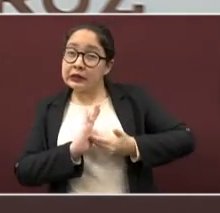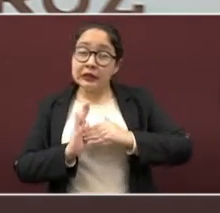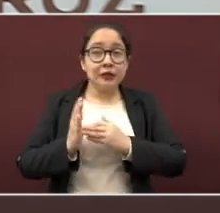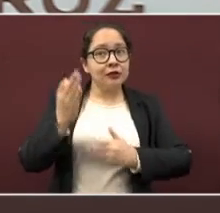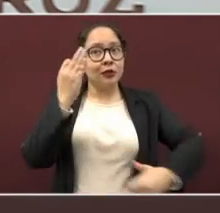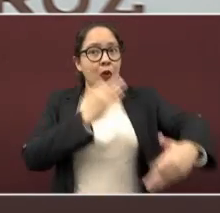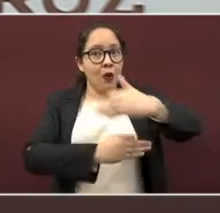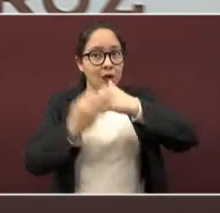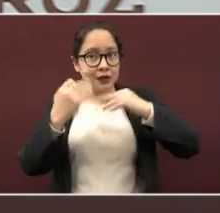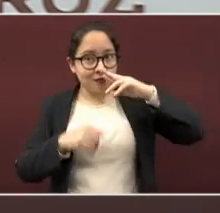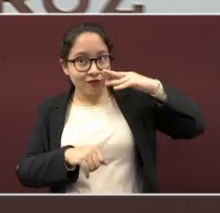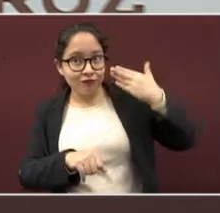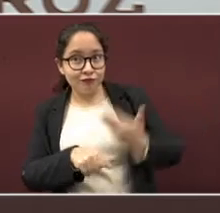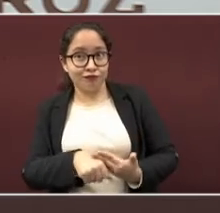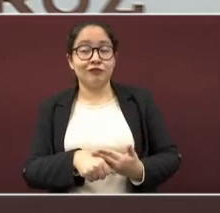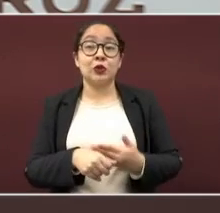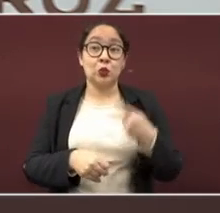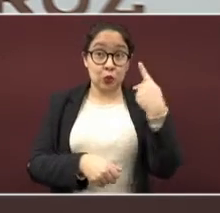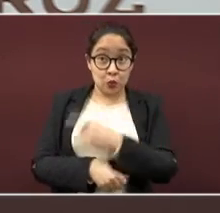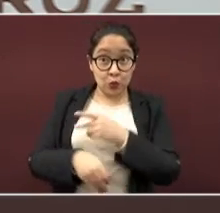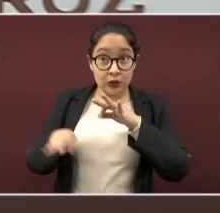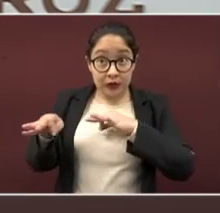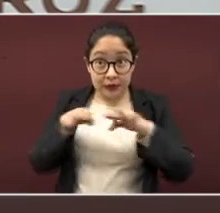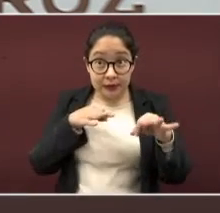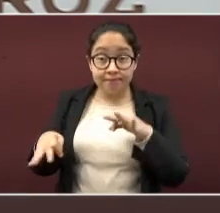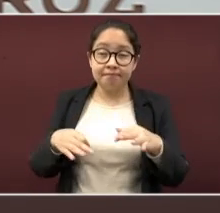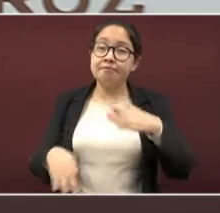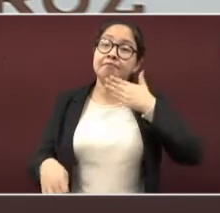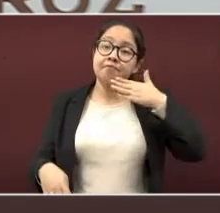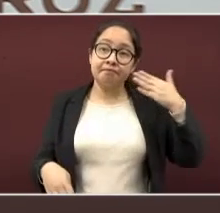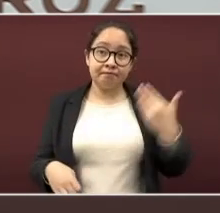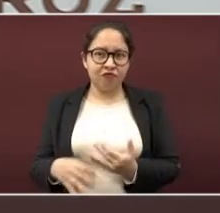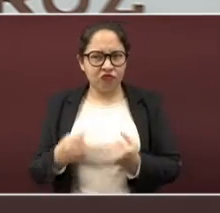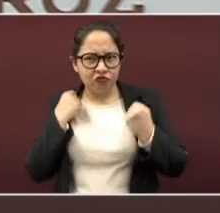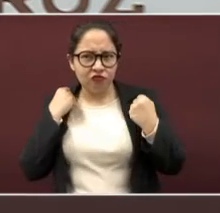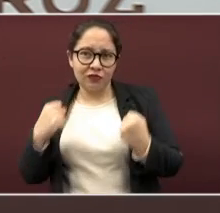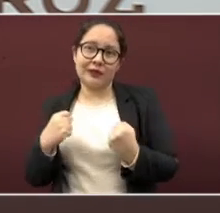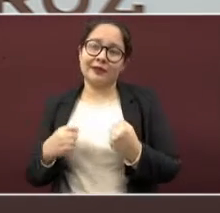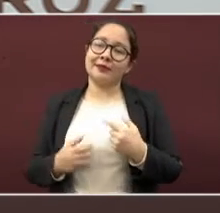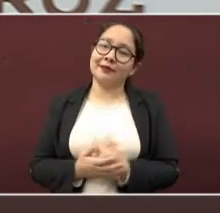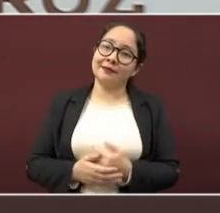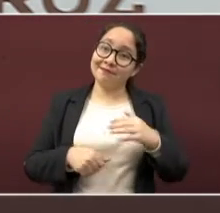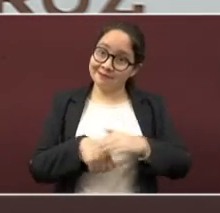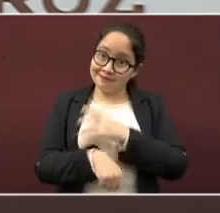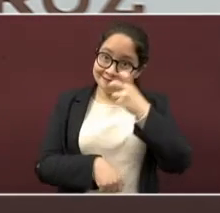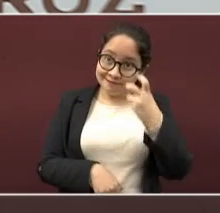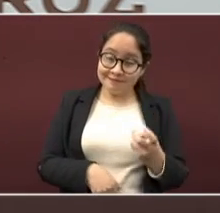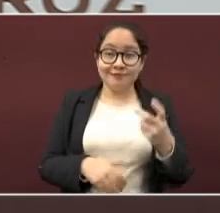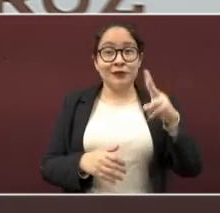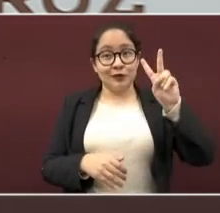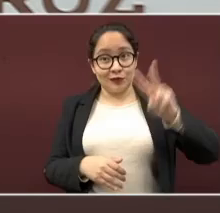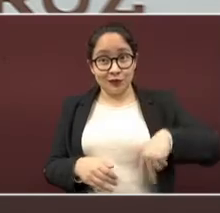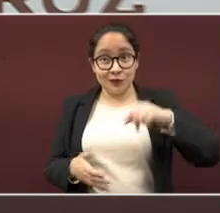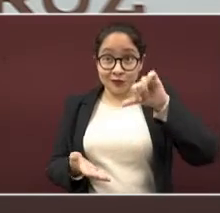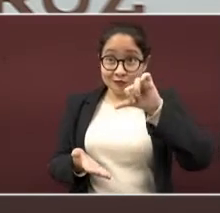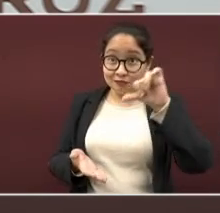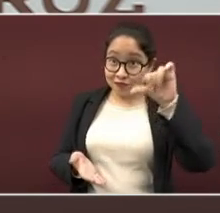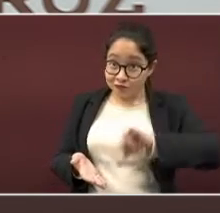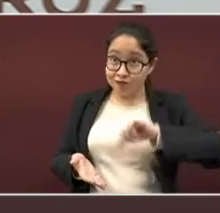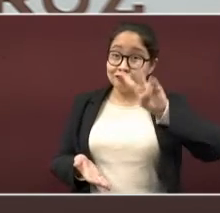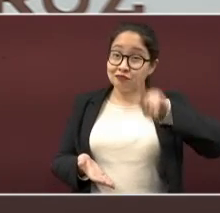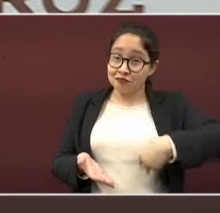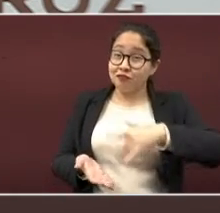y que con el trabajo que ellos hacen se fortalece es por eso que hoy agradecemos muy